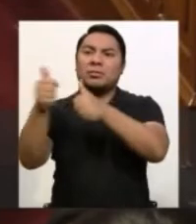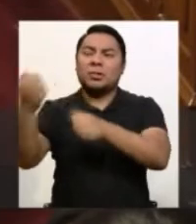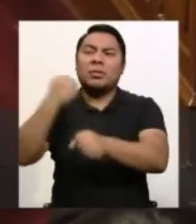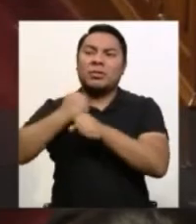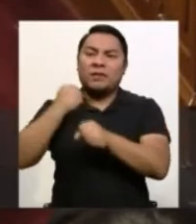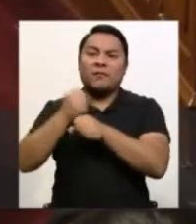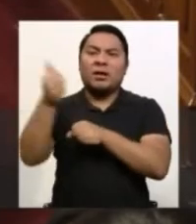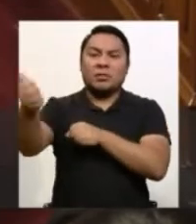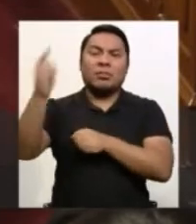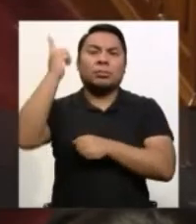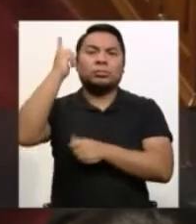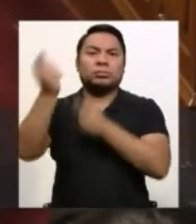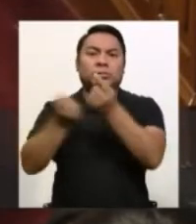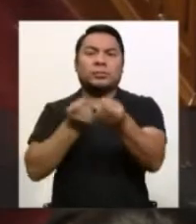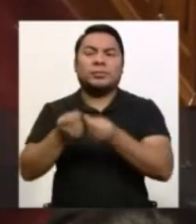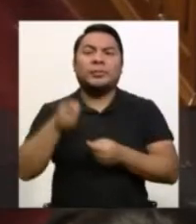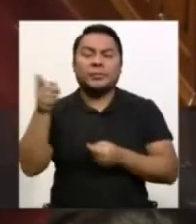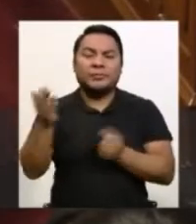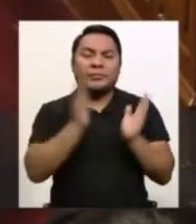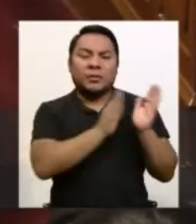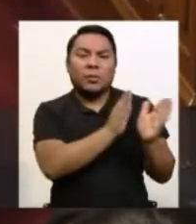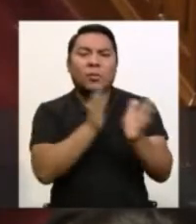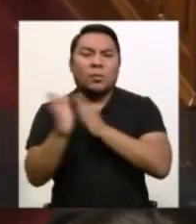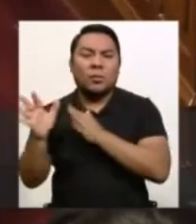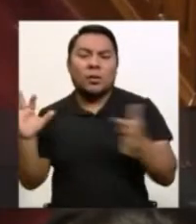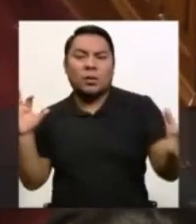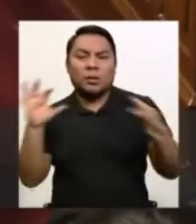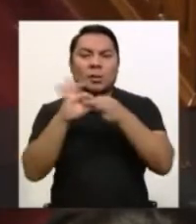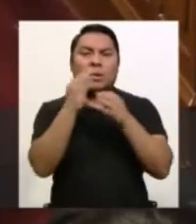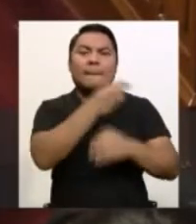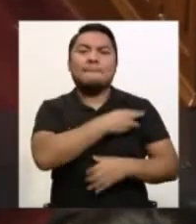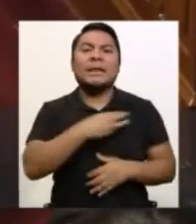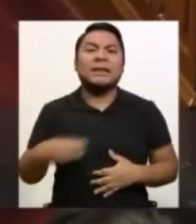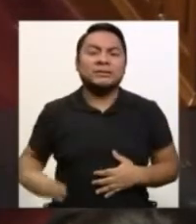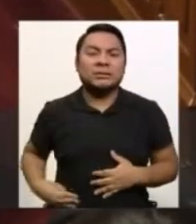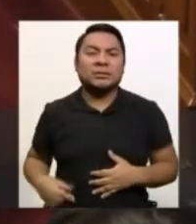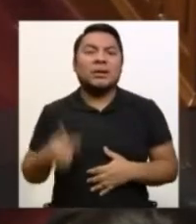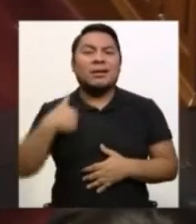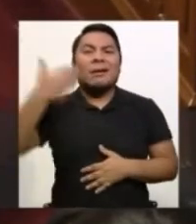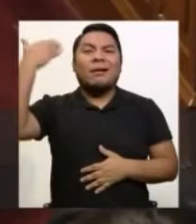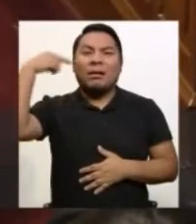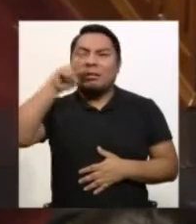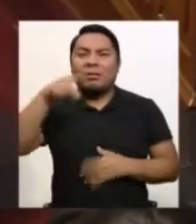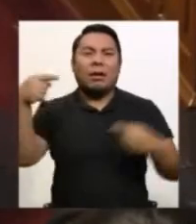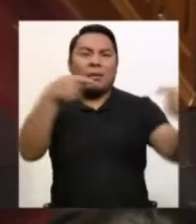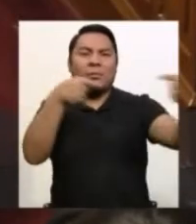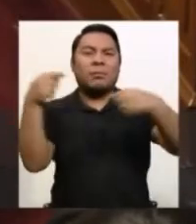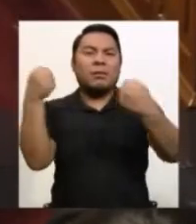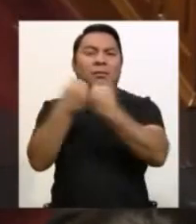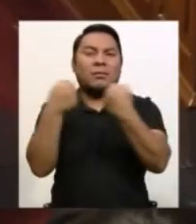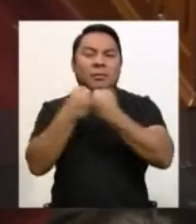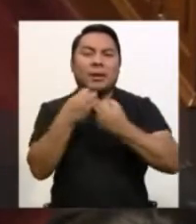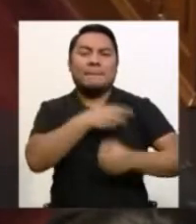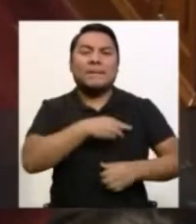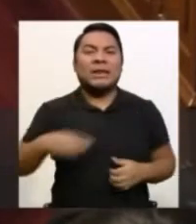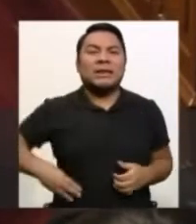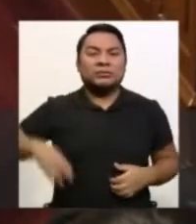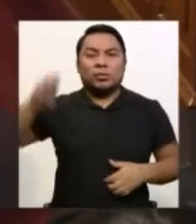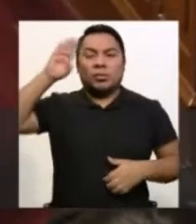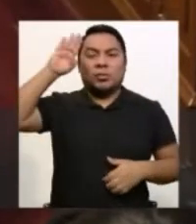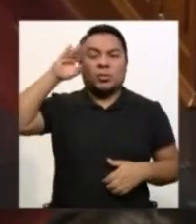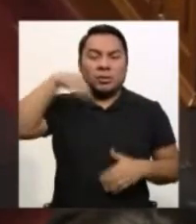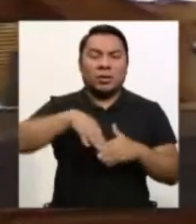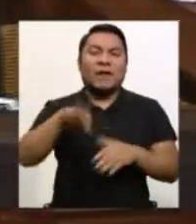liderazgo, que coordina adecuadamente con el Ministerio Público. Ya no vemos esas discusiones entre el ministro del Interior y